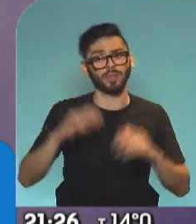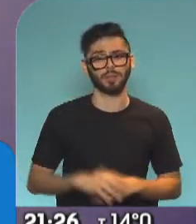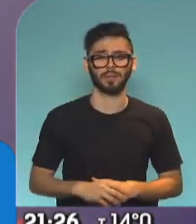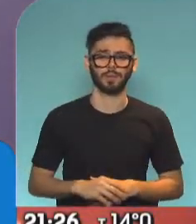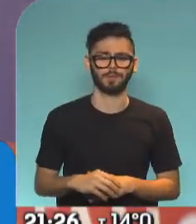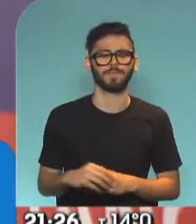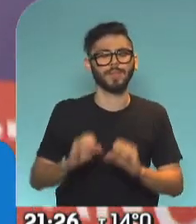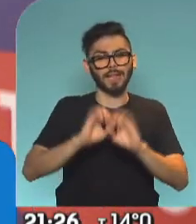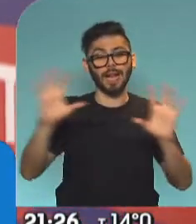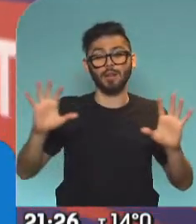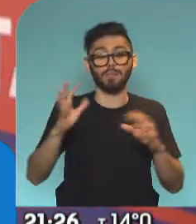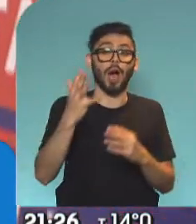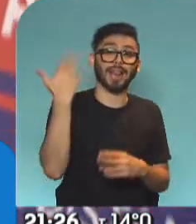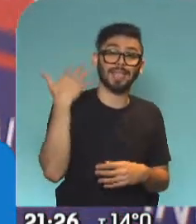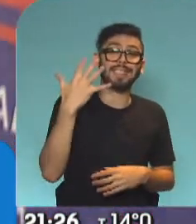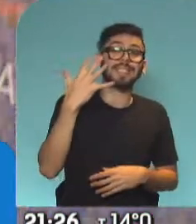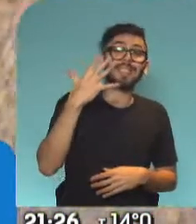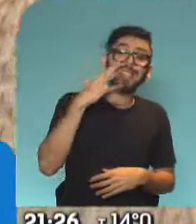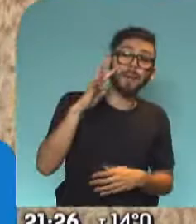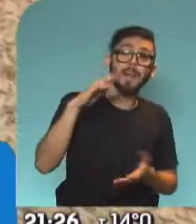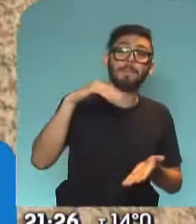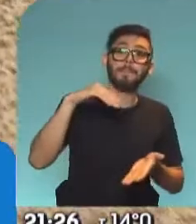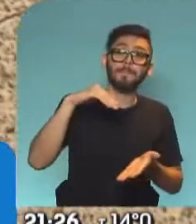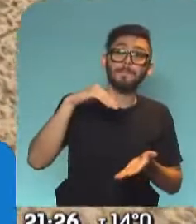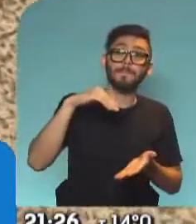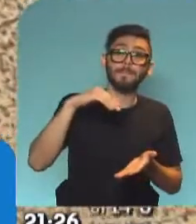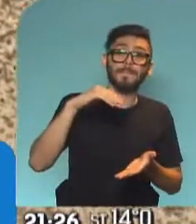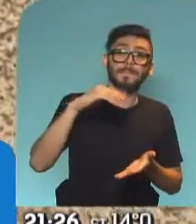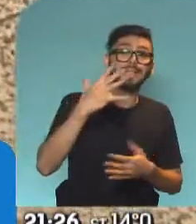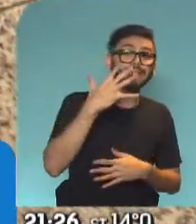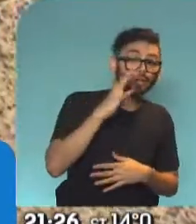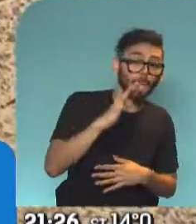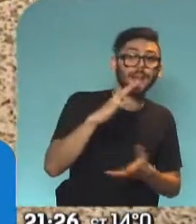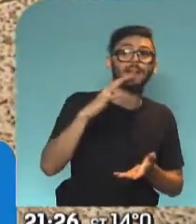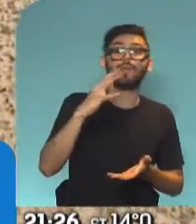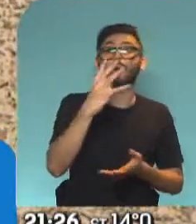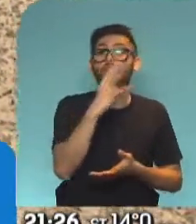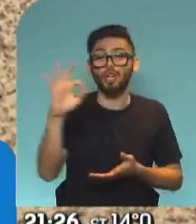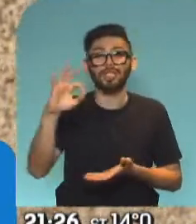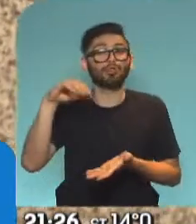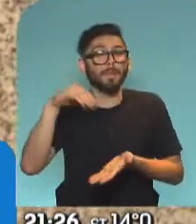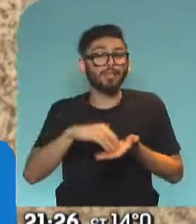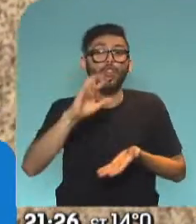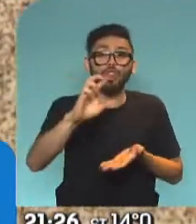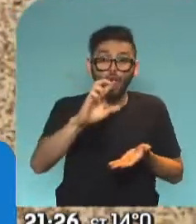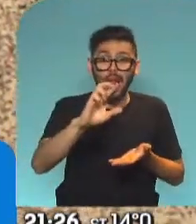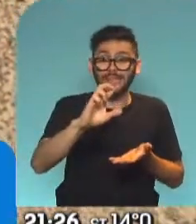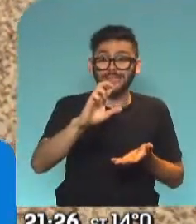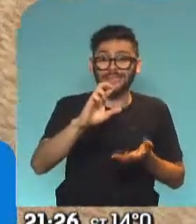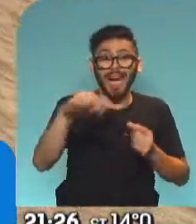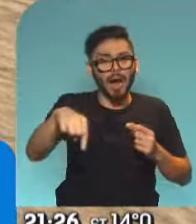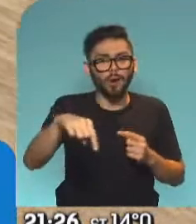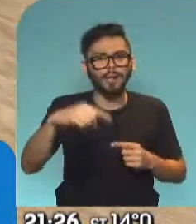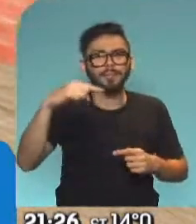así lo refleja, de 5.400 millones de dólares entonces en el 2019 a un objetivo de 700 para el